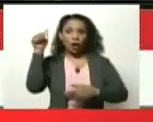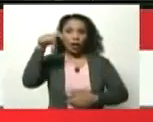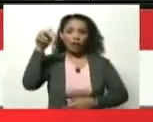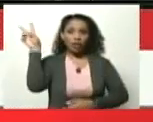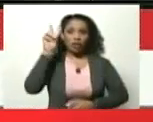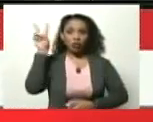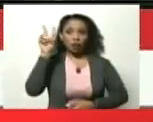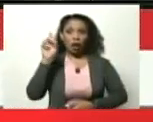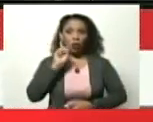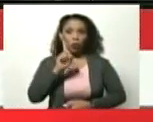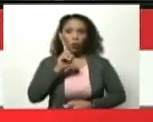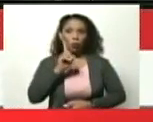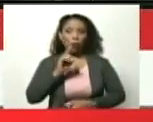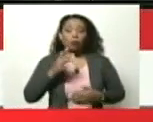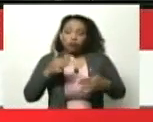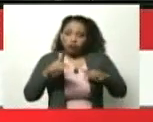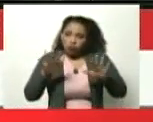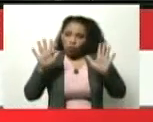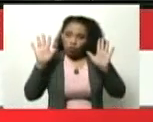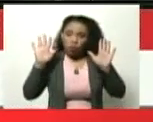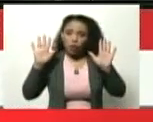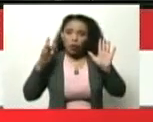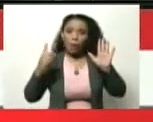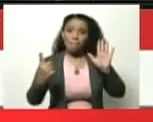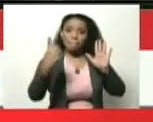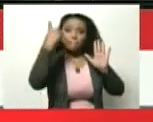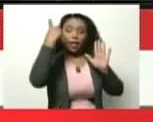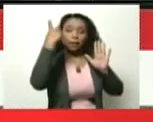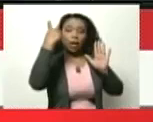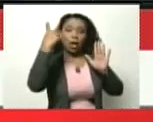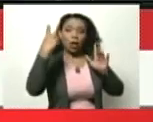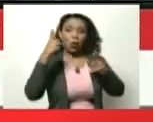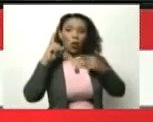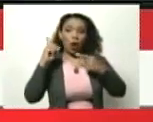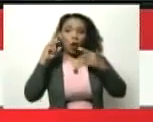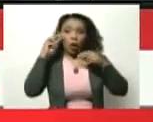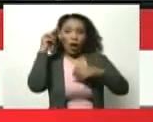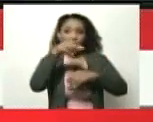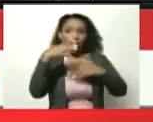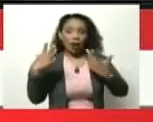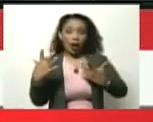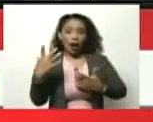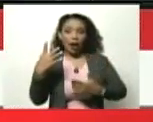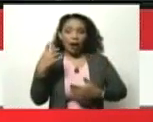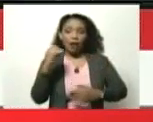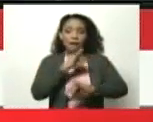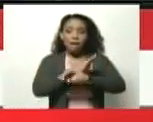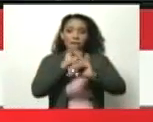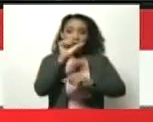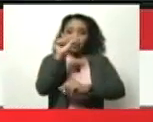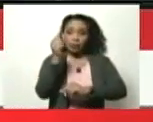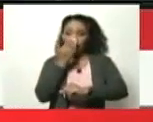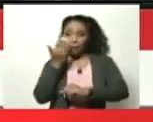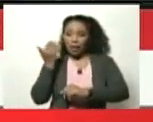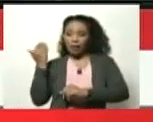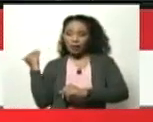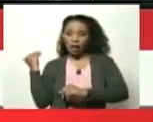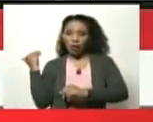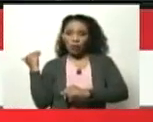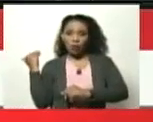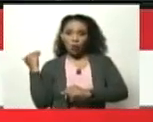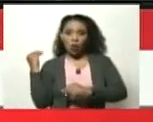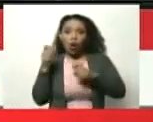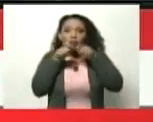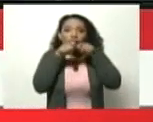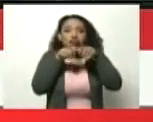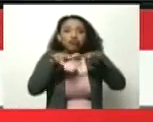Uno, por supuesto, que el primero de todos ellos tiene que ver con lo que hicimos el fin de semana. Fin de semana con un